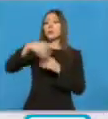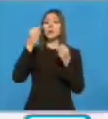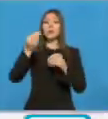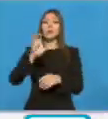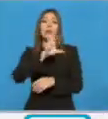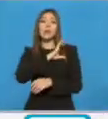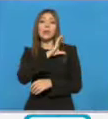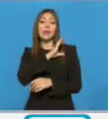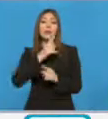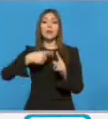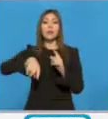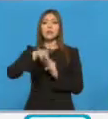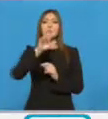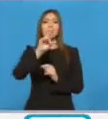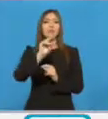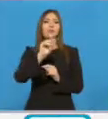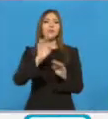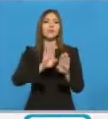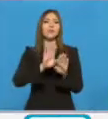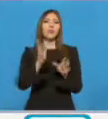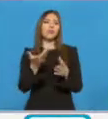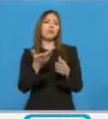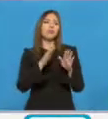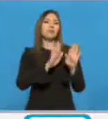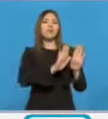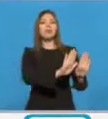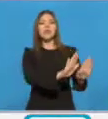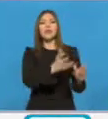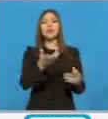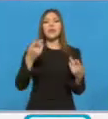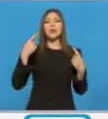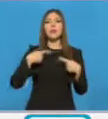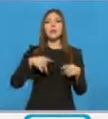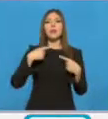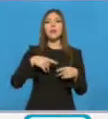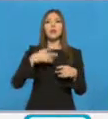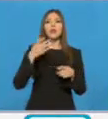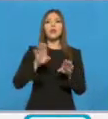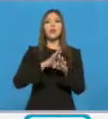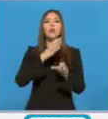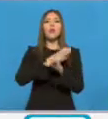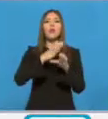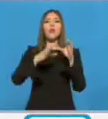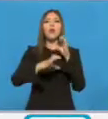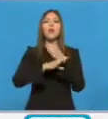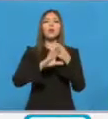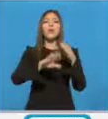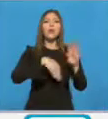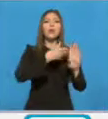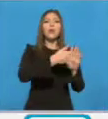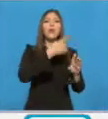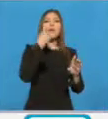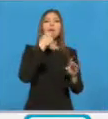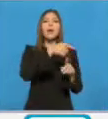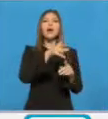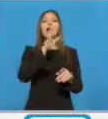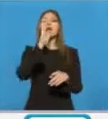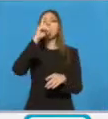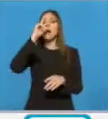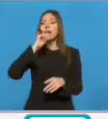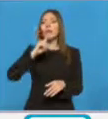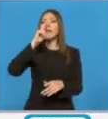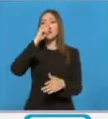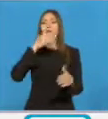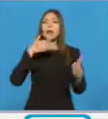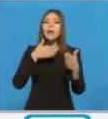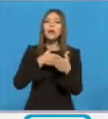Mira. pues digamos que, ¿cómo se dirá? Cosas que brincar para Obstáculos, poder lograr. ¿verdad? Trabas. Esa es la palabra, ¿no? Sí. Y entonces él se da